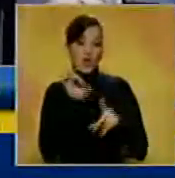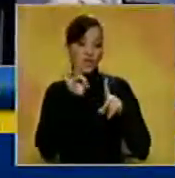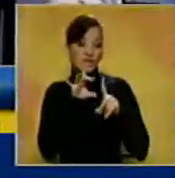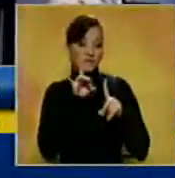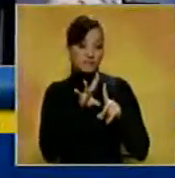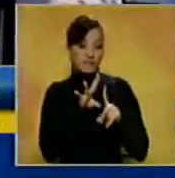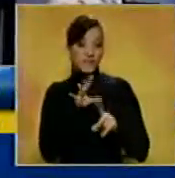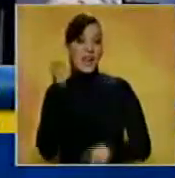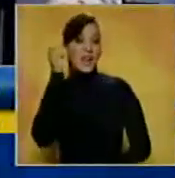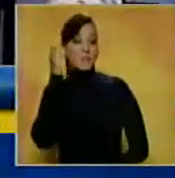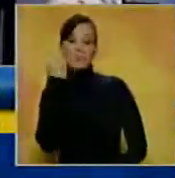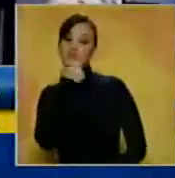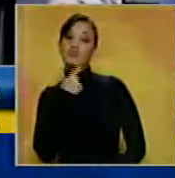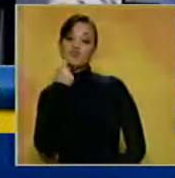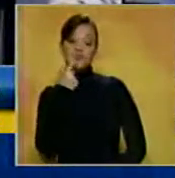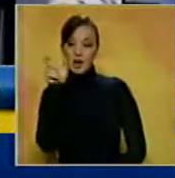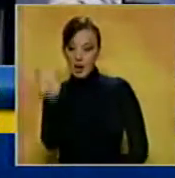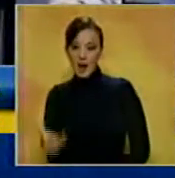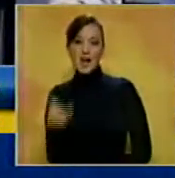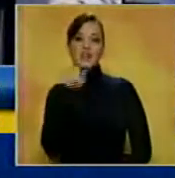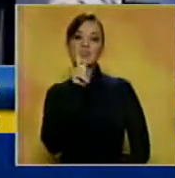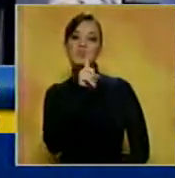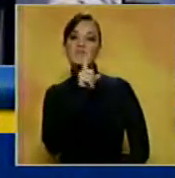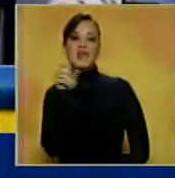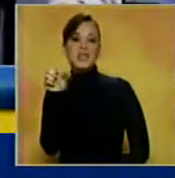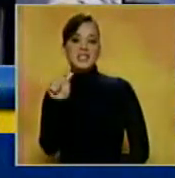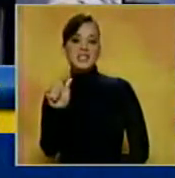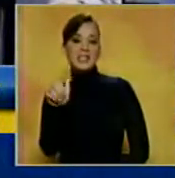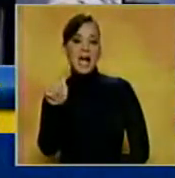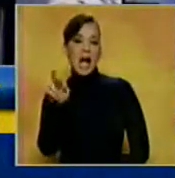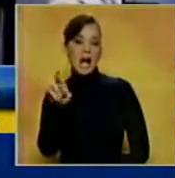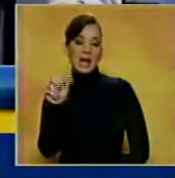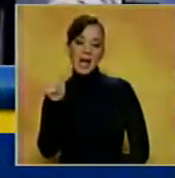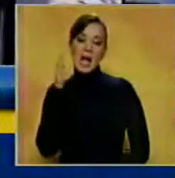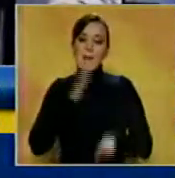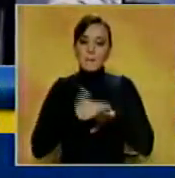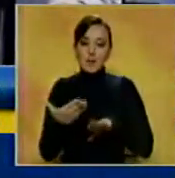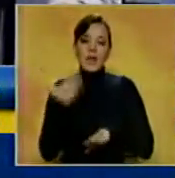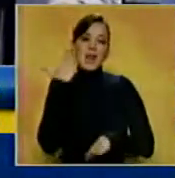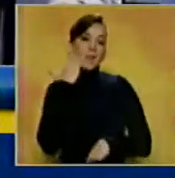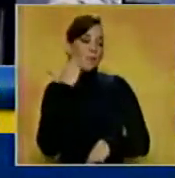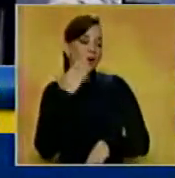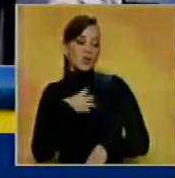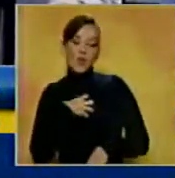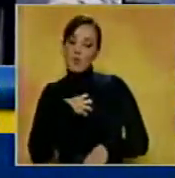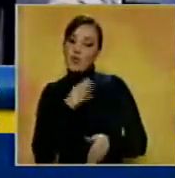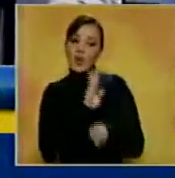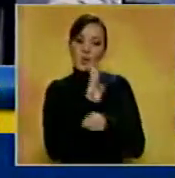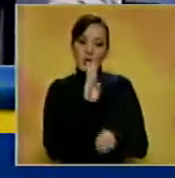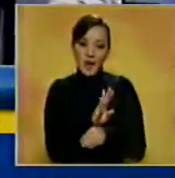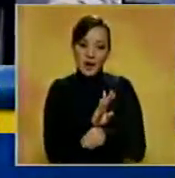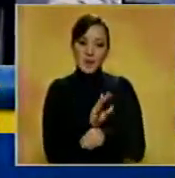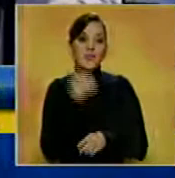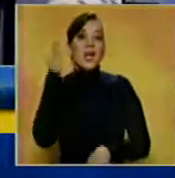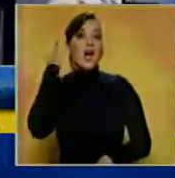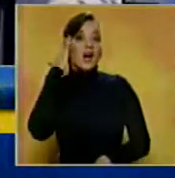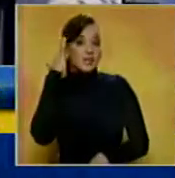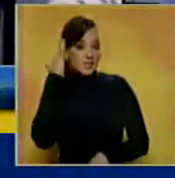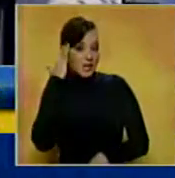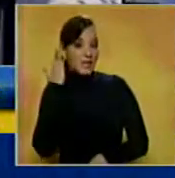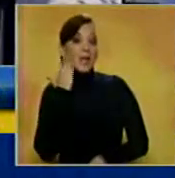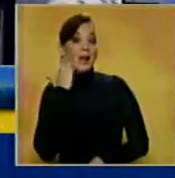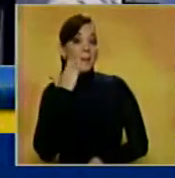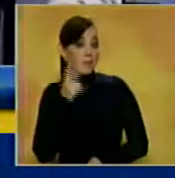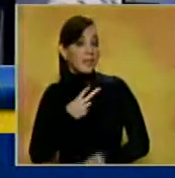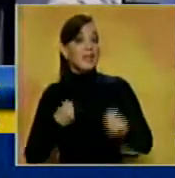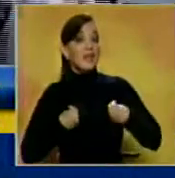Angelina adoptó a Sahara porque su familia original no podía cuidarla tras quedar huérfana. Ahora se sabe que su verdadera madre está viva